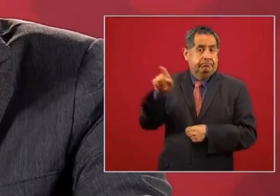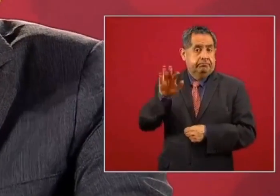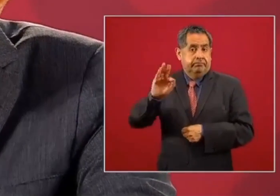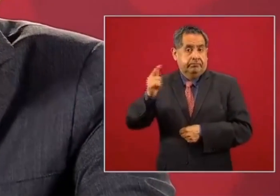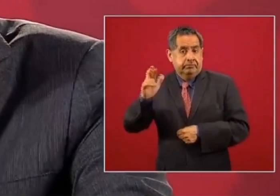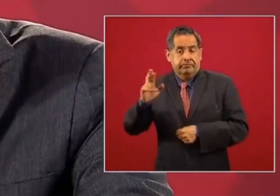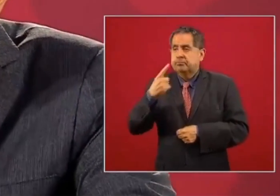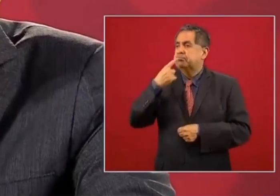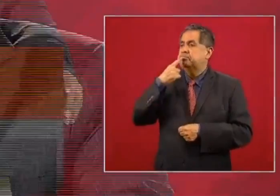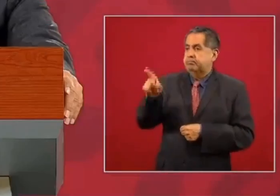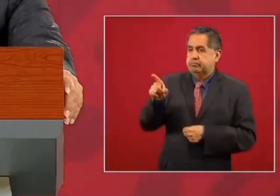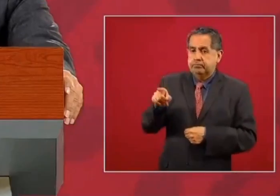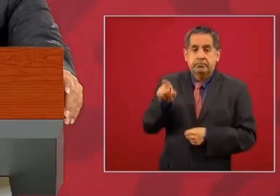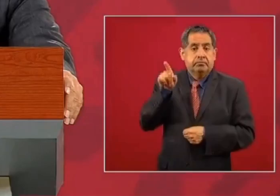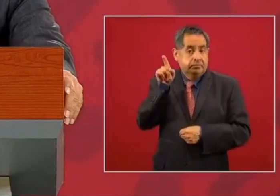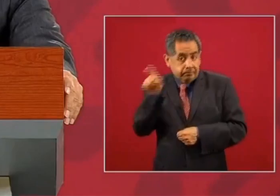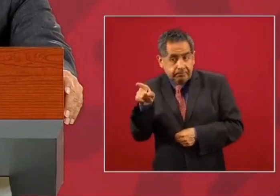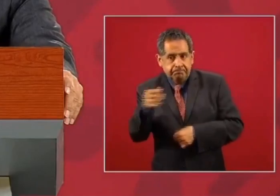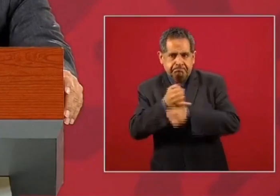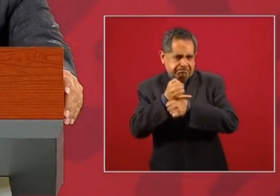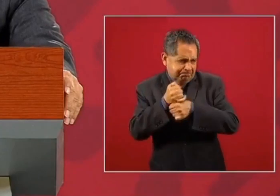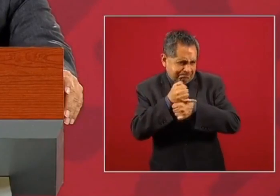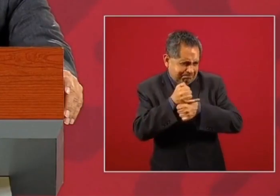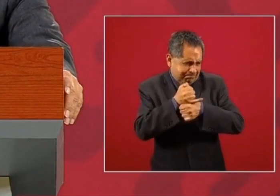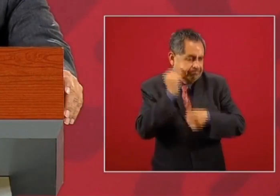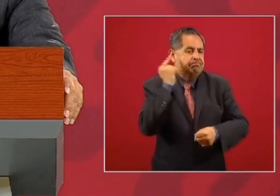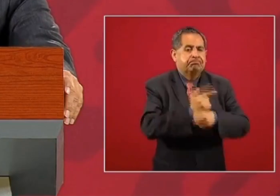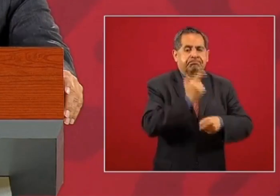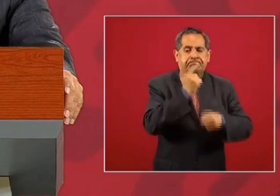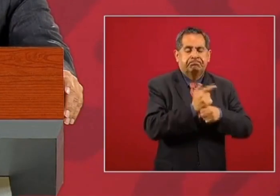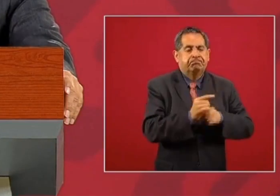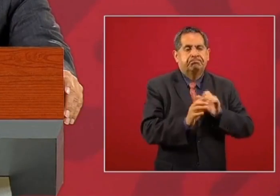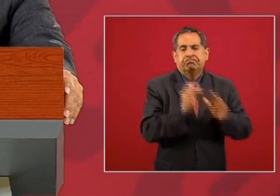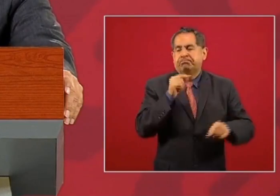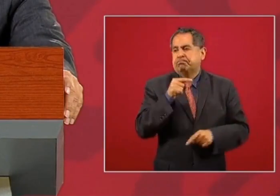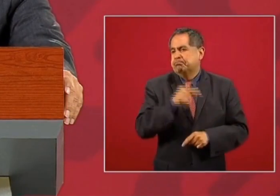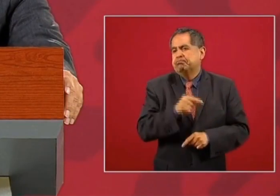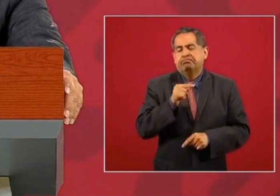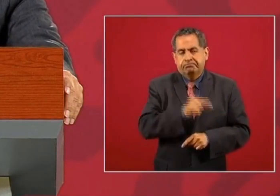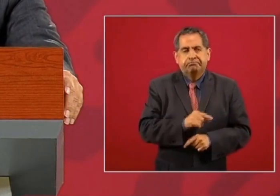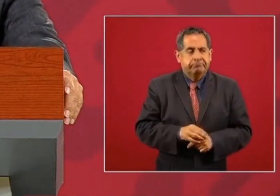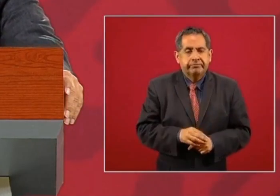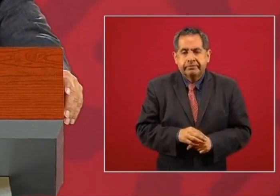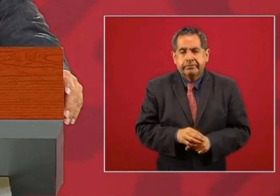Ellos hicieron la indagatoria y llegaron a la conclusión de que